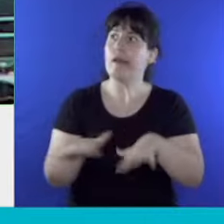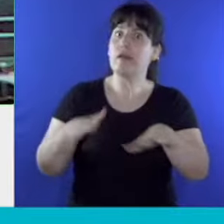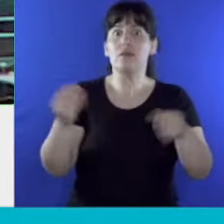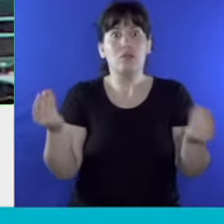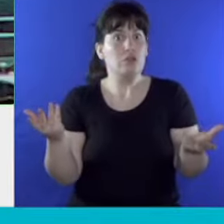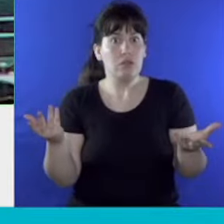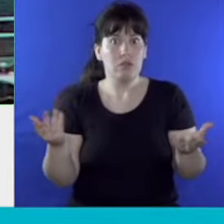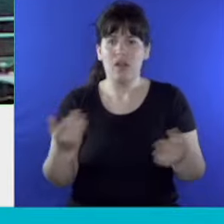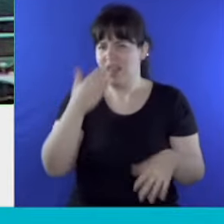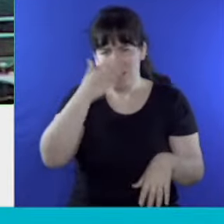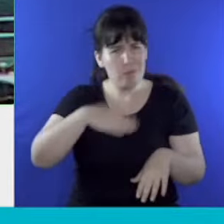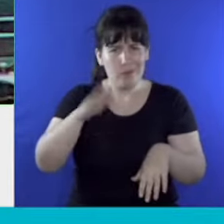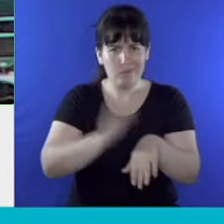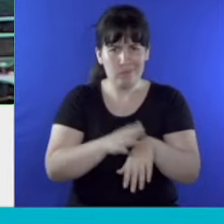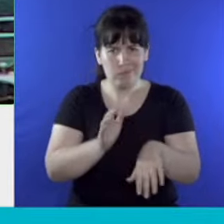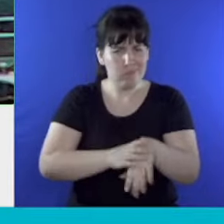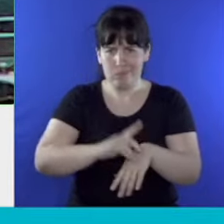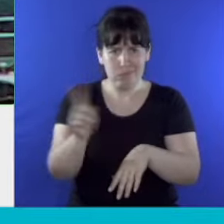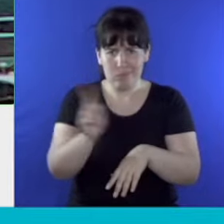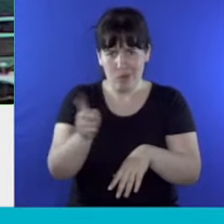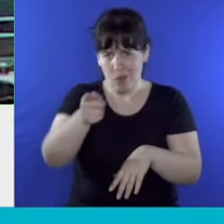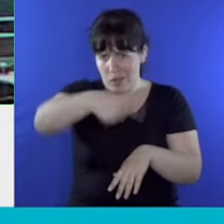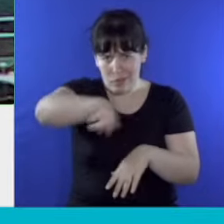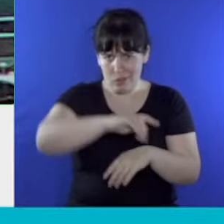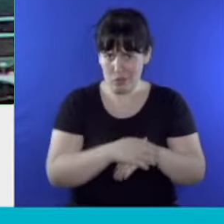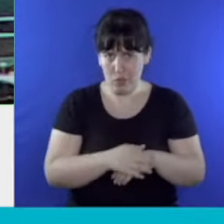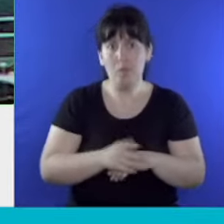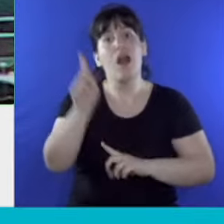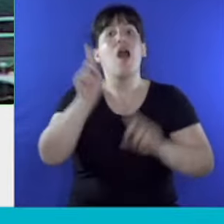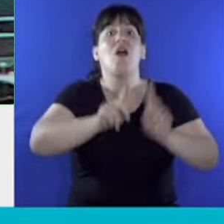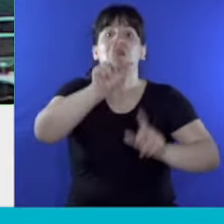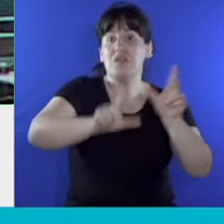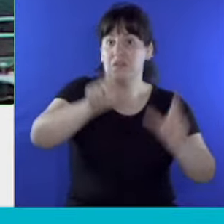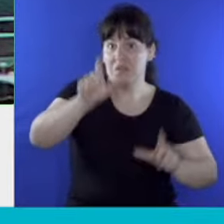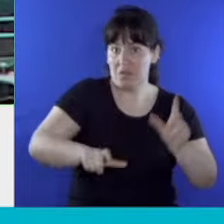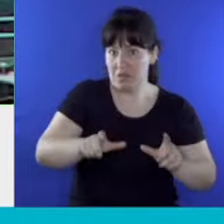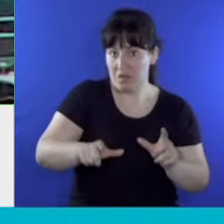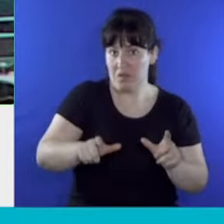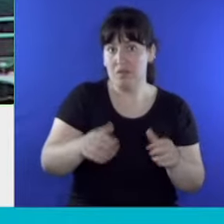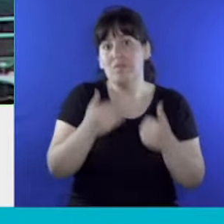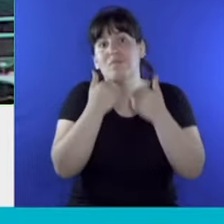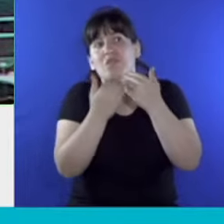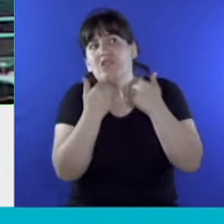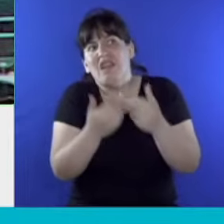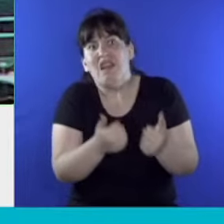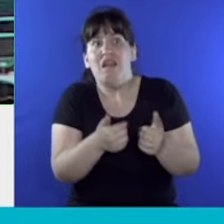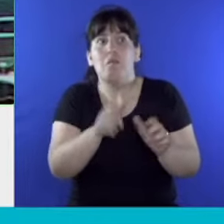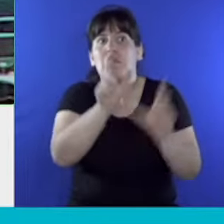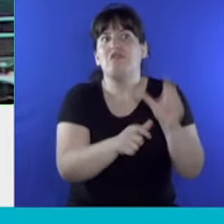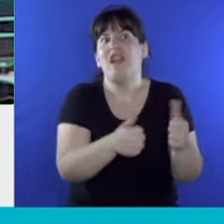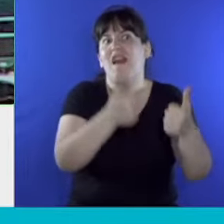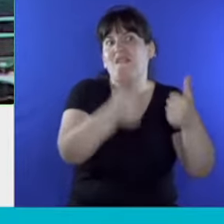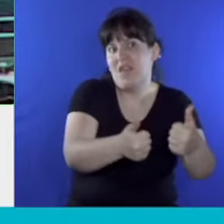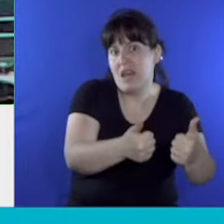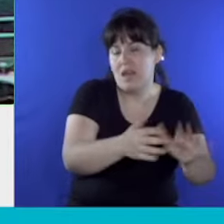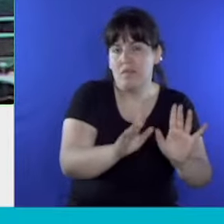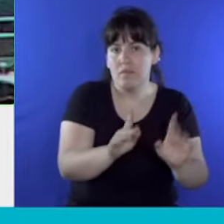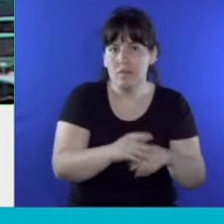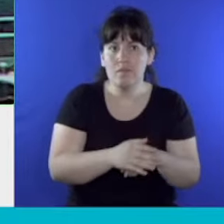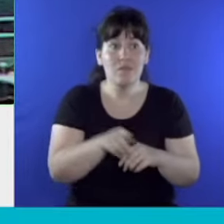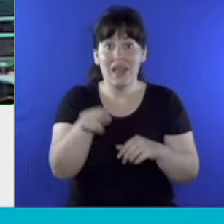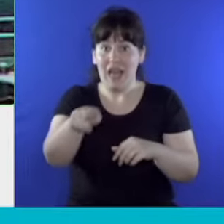no se van a hacer cargo, porque para alguna gente, que no sé si es de bien, donde hay